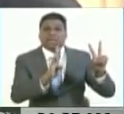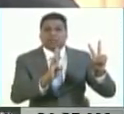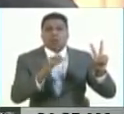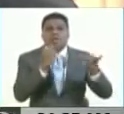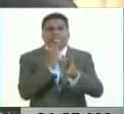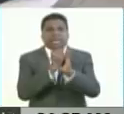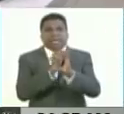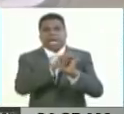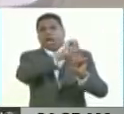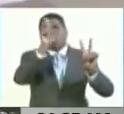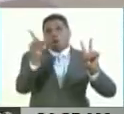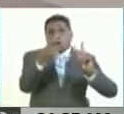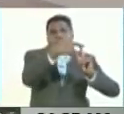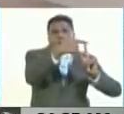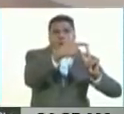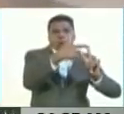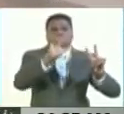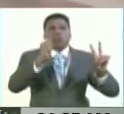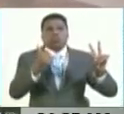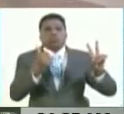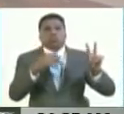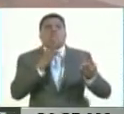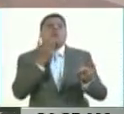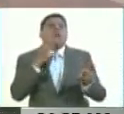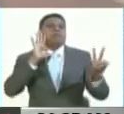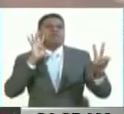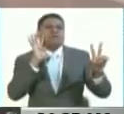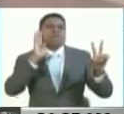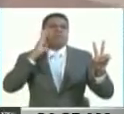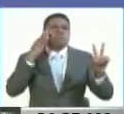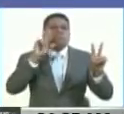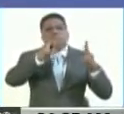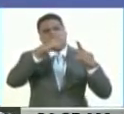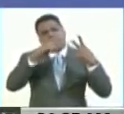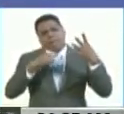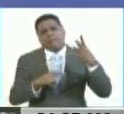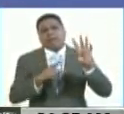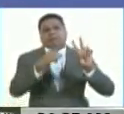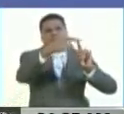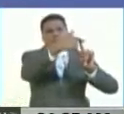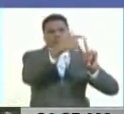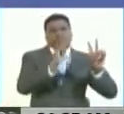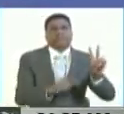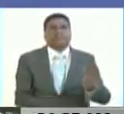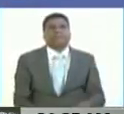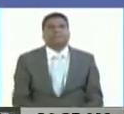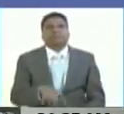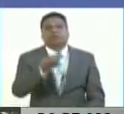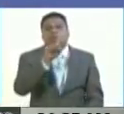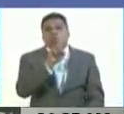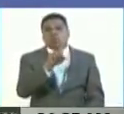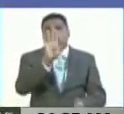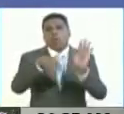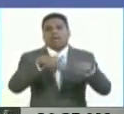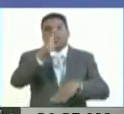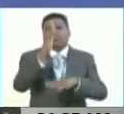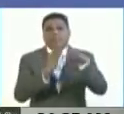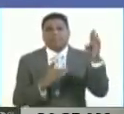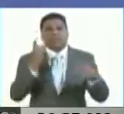distinta. Aunque se afirma el día viernes existieron dos ataques fuera de nuestro país, uno a las 12 del mediodía, otro a las 2 de la tarde, que